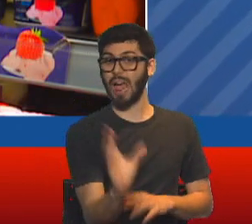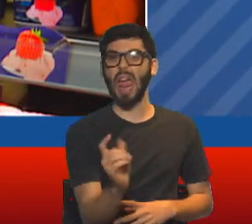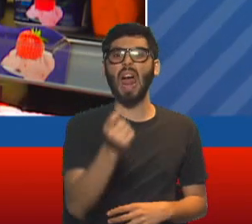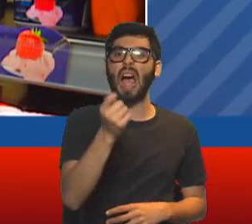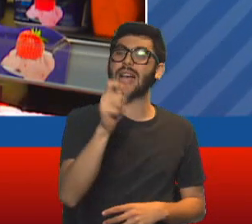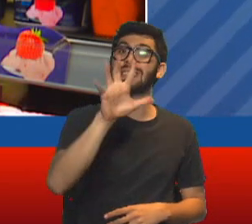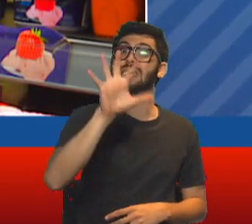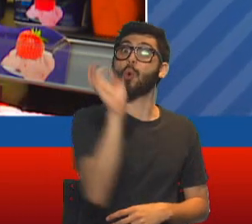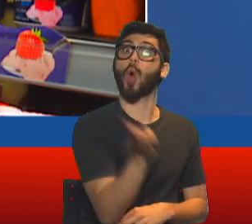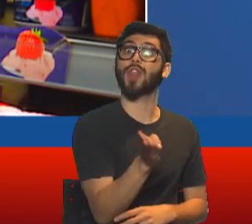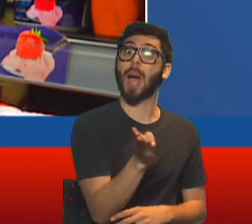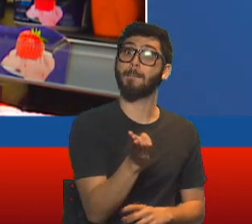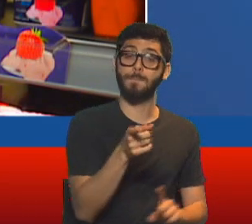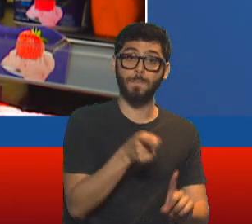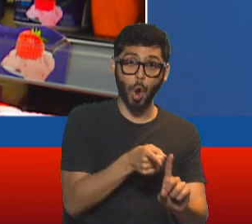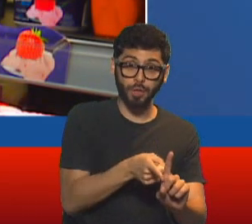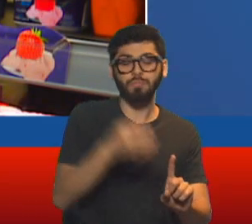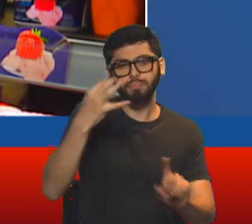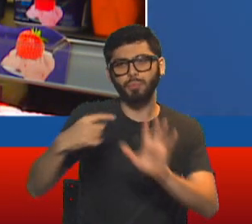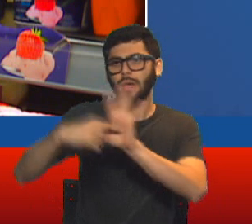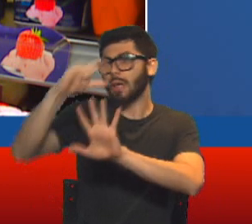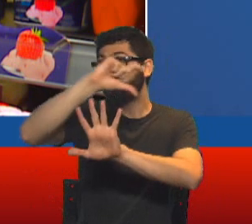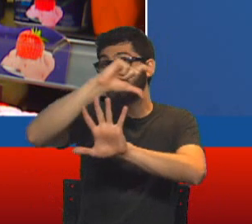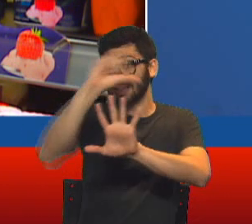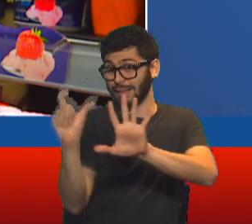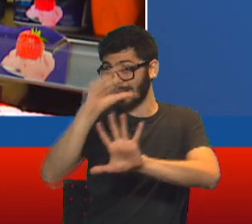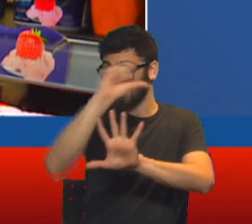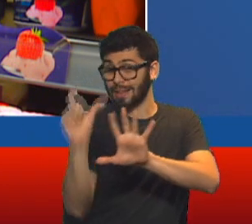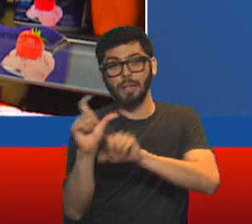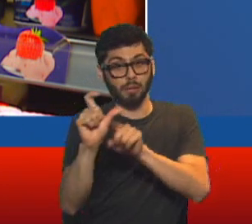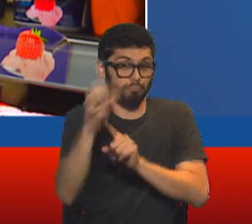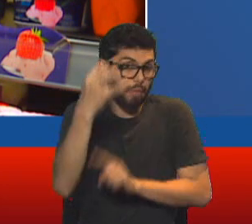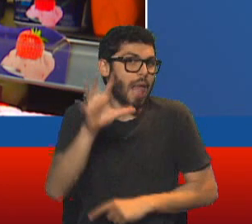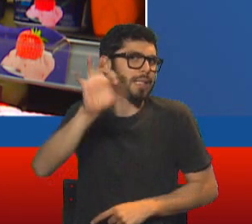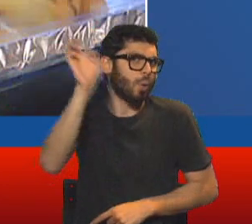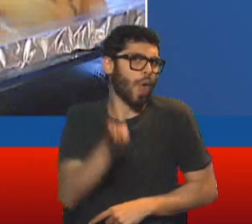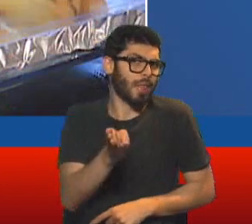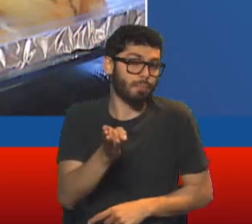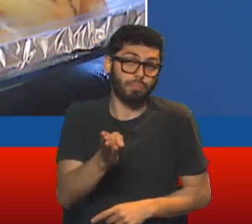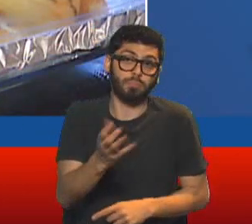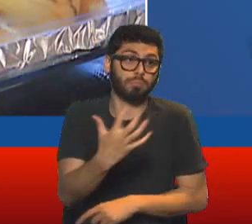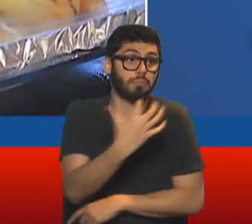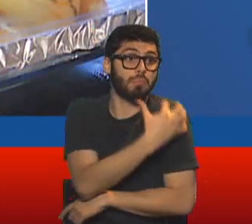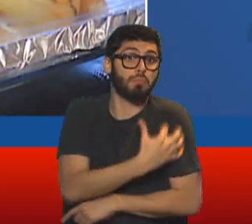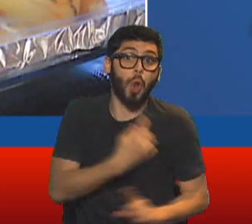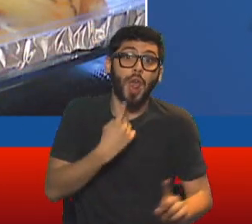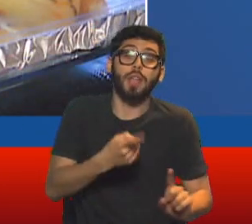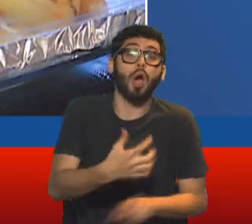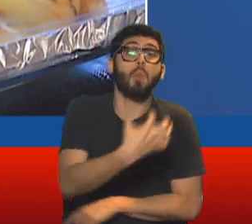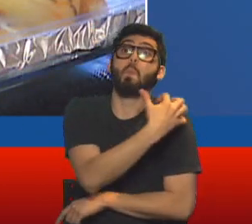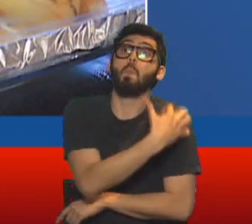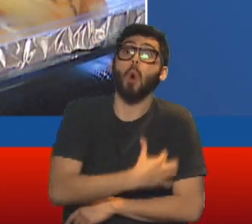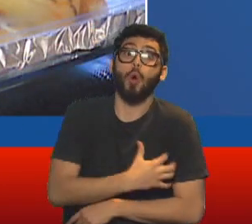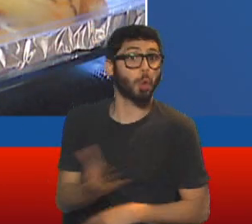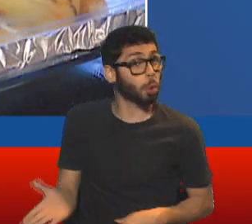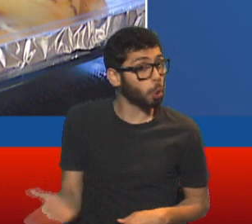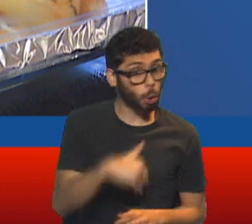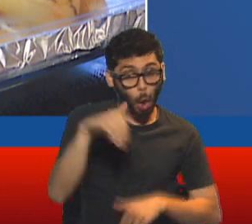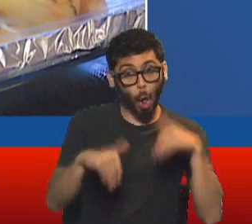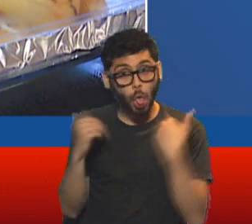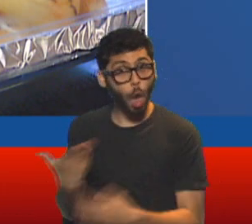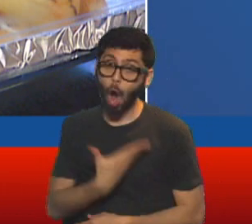queda en claro porque lo que están proponiendo, y con mucha claridad en esta campaña, es flexibilizar la situación de los